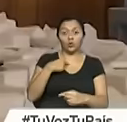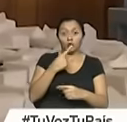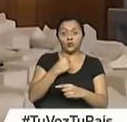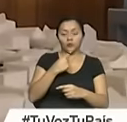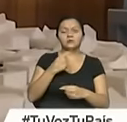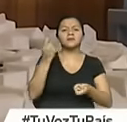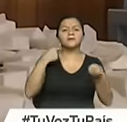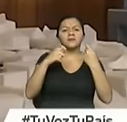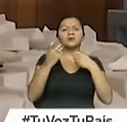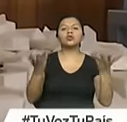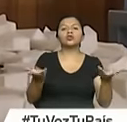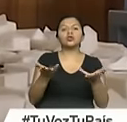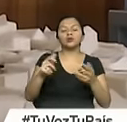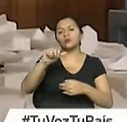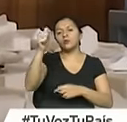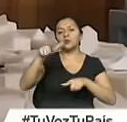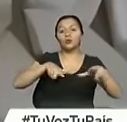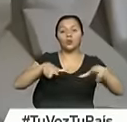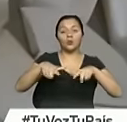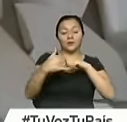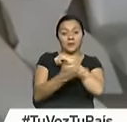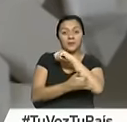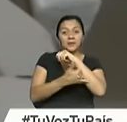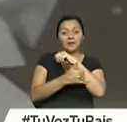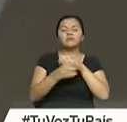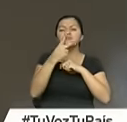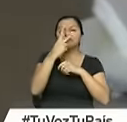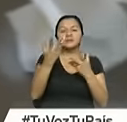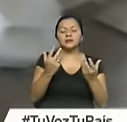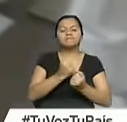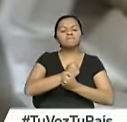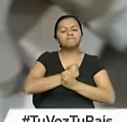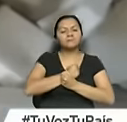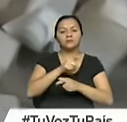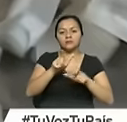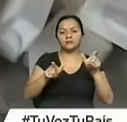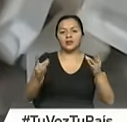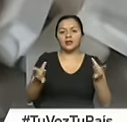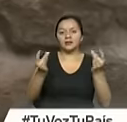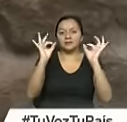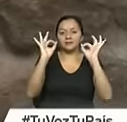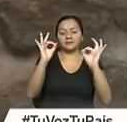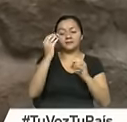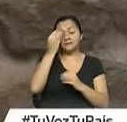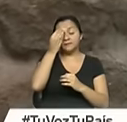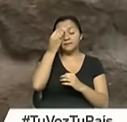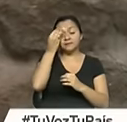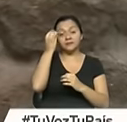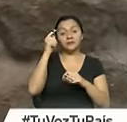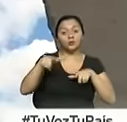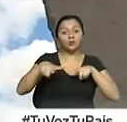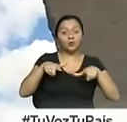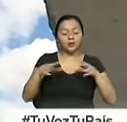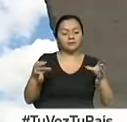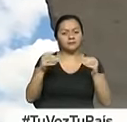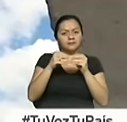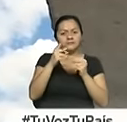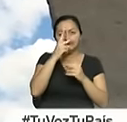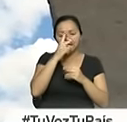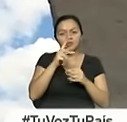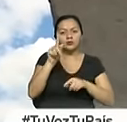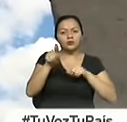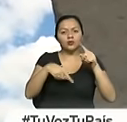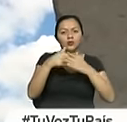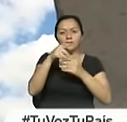son exportados a otros países donde son apreciados por su calidad. Un lugar considerado mítico para